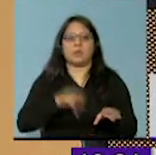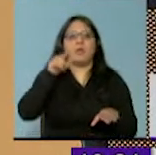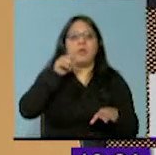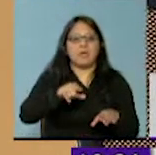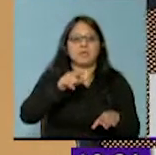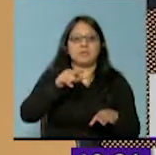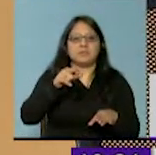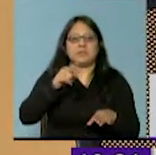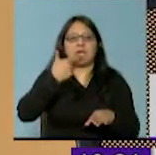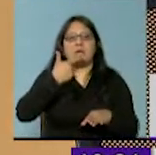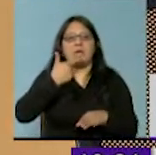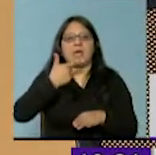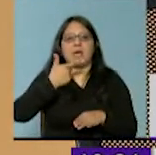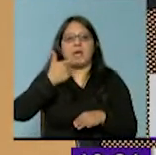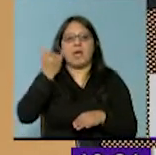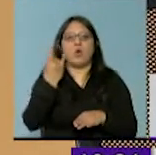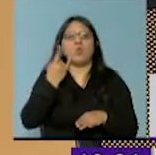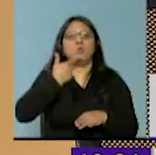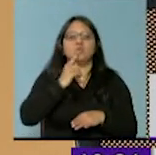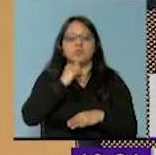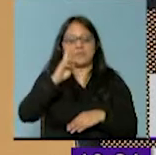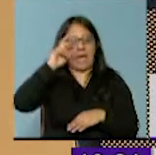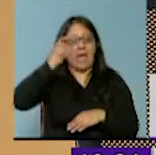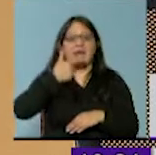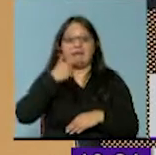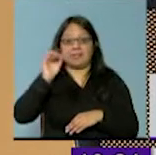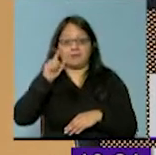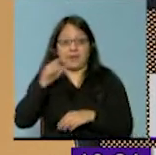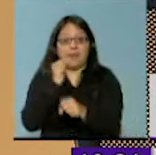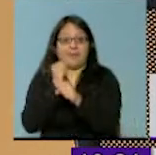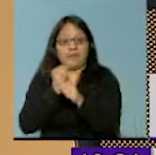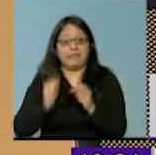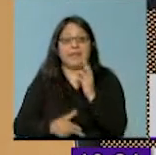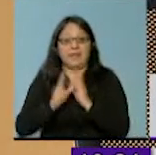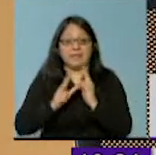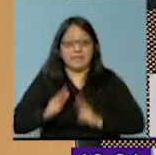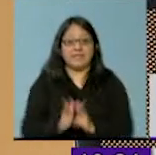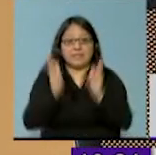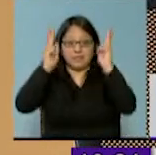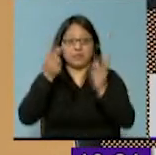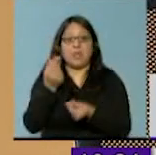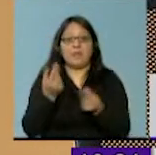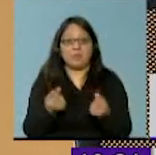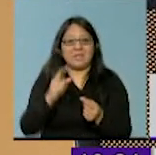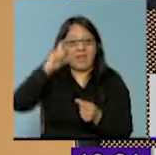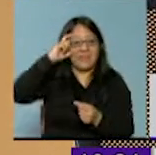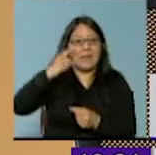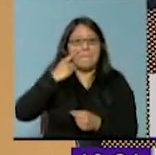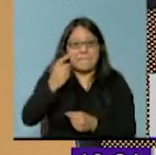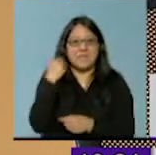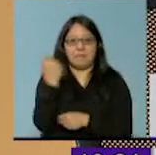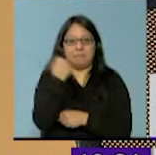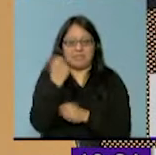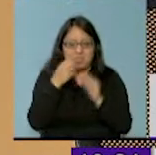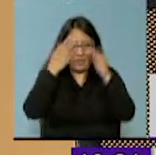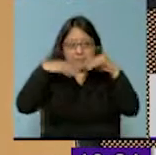Ustares, la delegada gremial de APOC de los trabajadores del Tribunal de Cuentas, diciendo que el promedio es de 10.000 pesos. O sea, estamos muy por